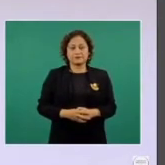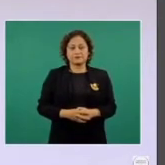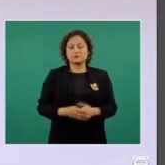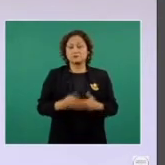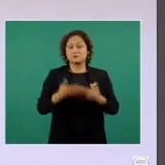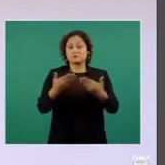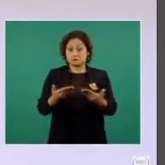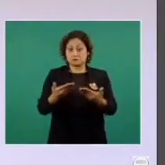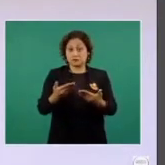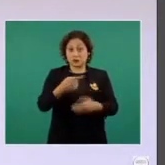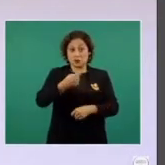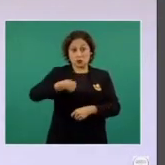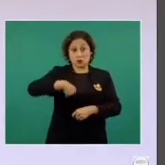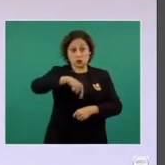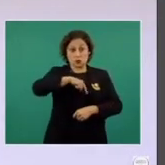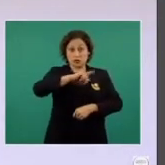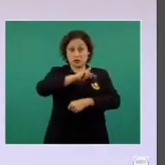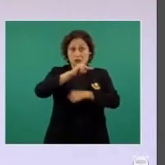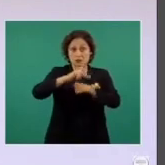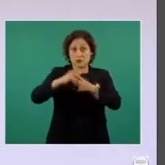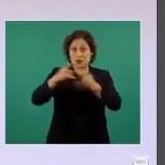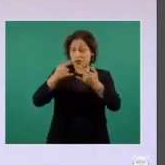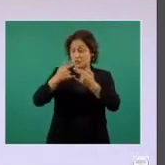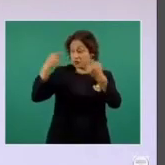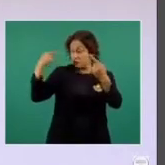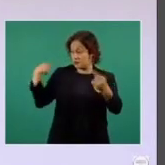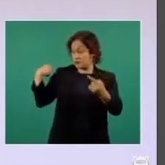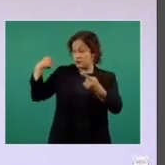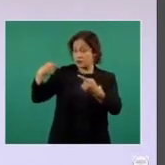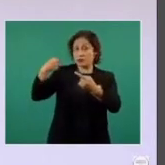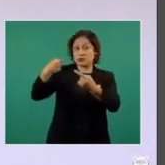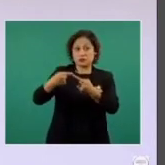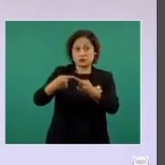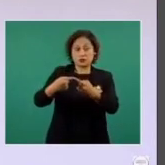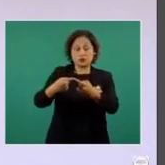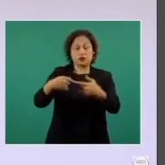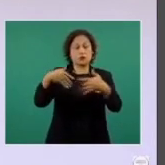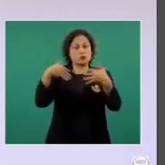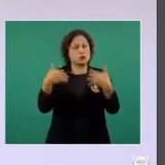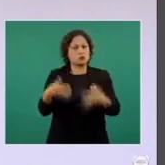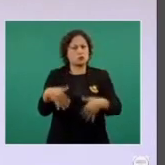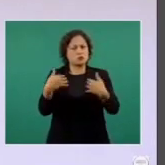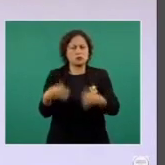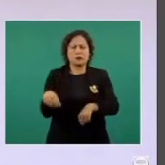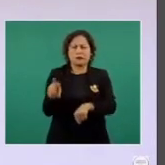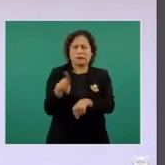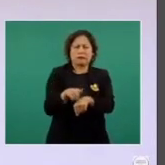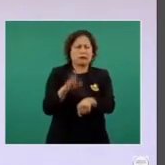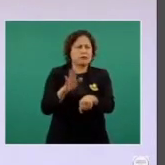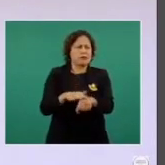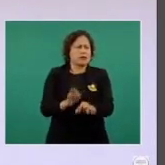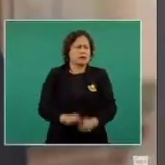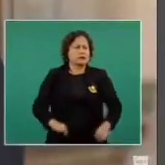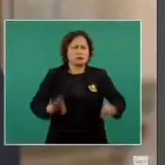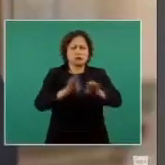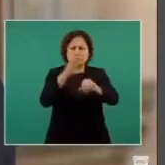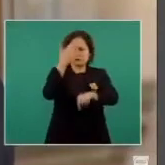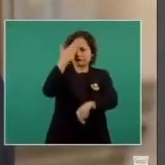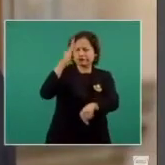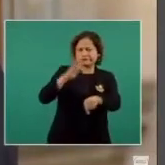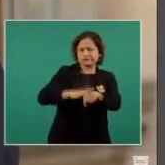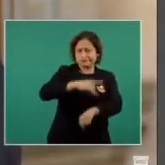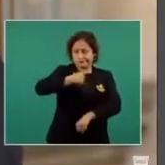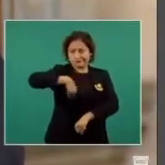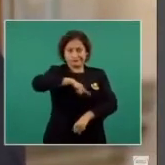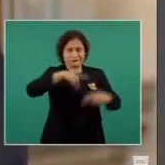realmente éramos más un empleado que un socio, ¿no? Y ahorita por lo menos esa parte la hemos podido ver que ha valido la pena, como